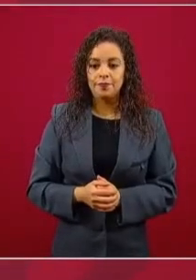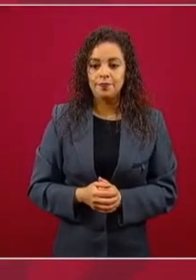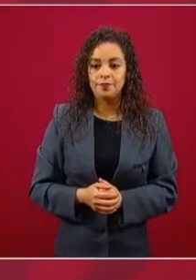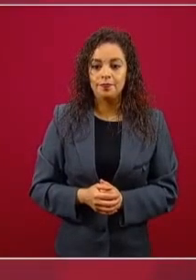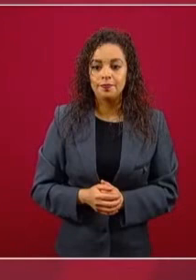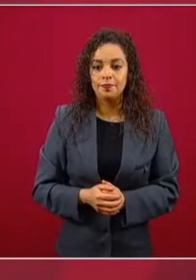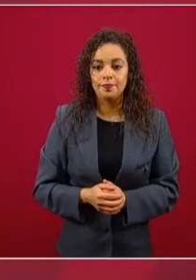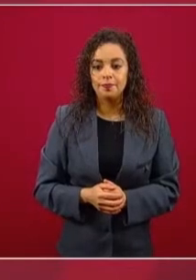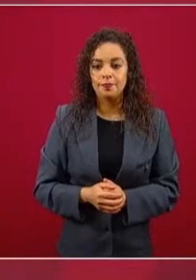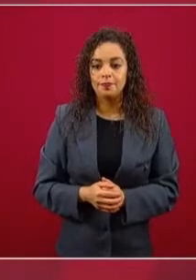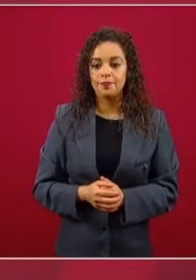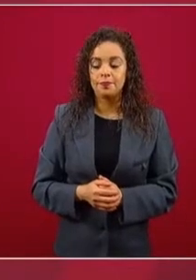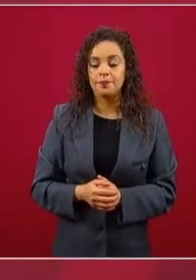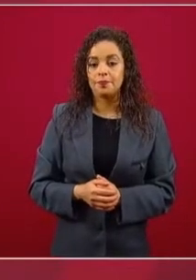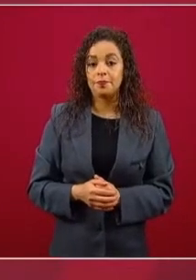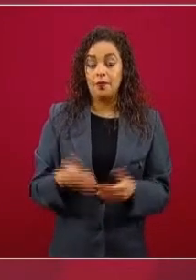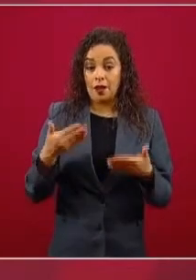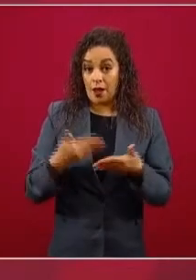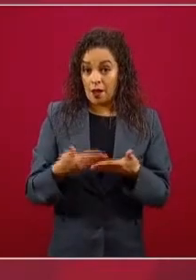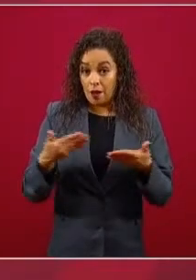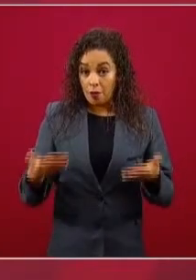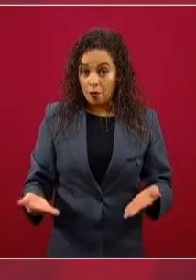de 50,000